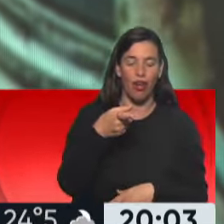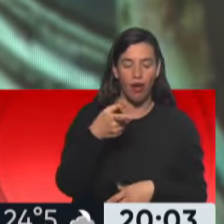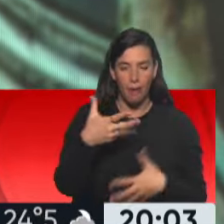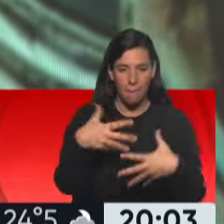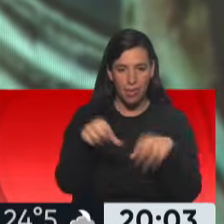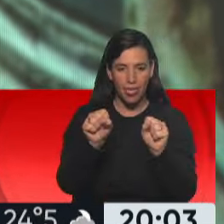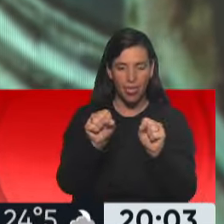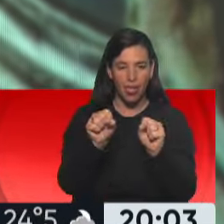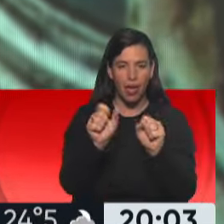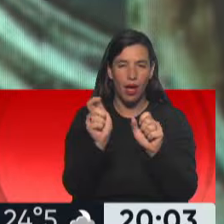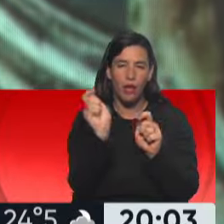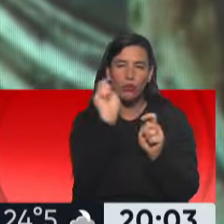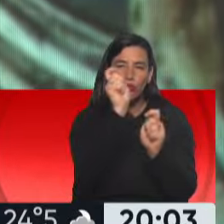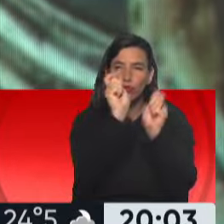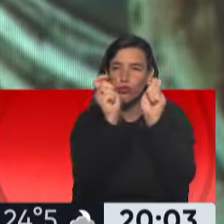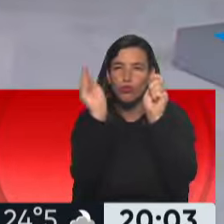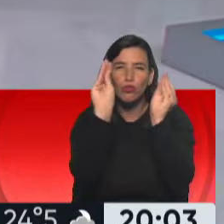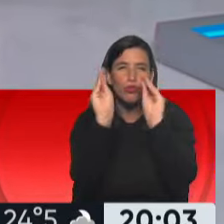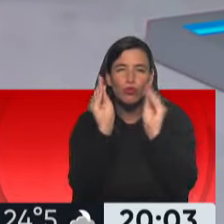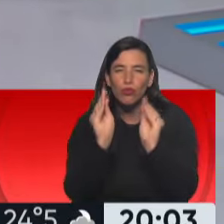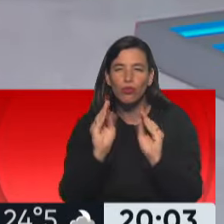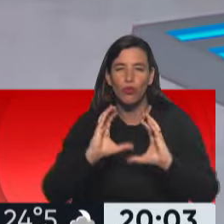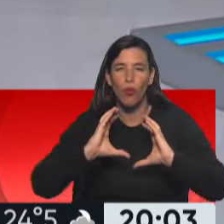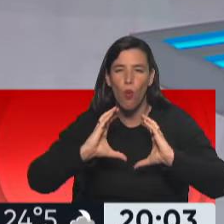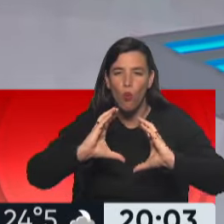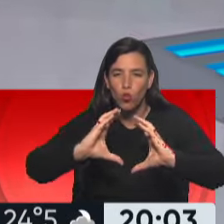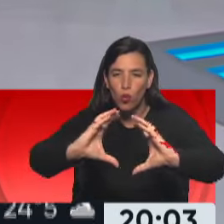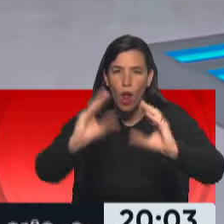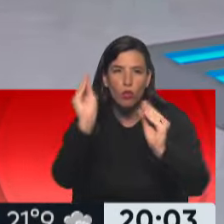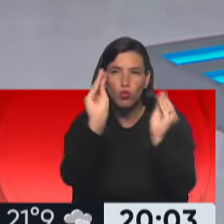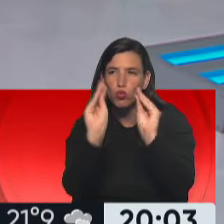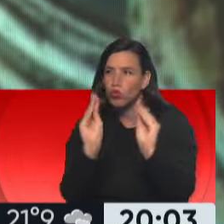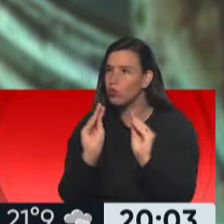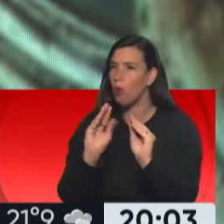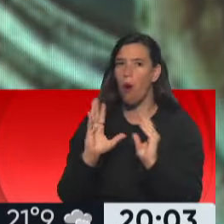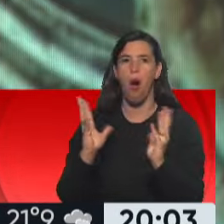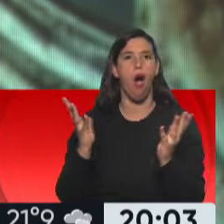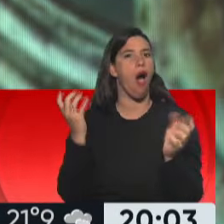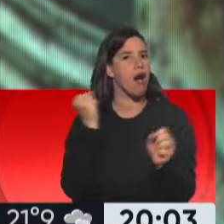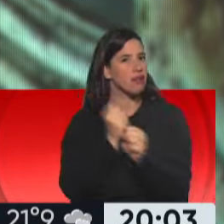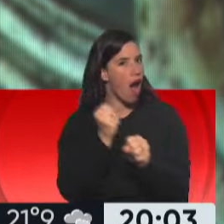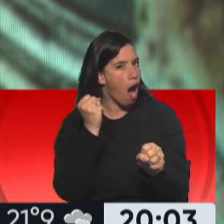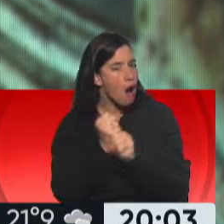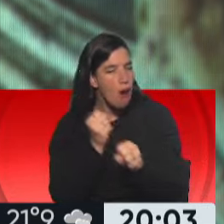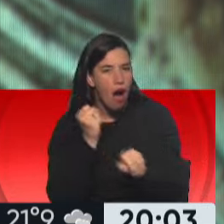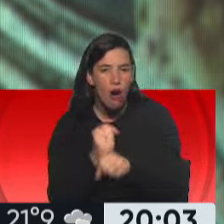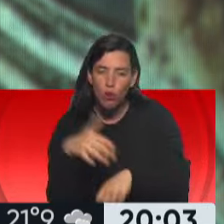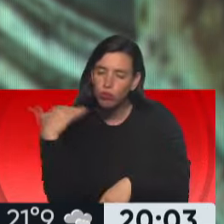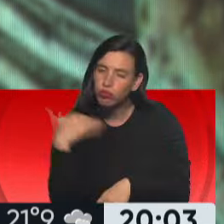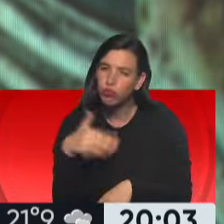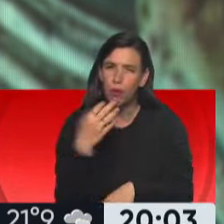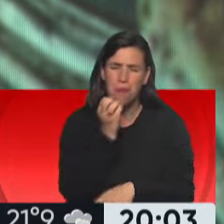increíble. Arquitectónica sí, de sí. maravilla. Un trabajo que le llevó más de un año y